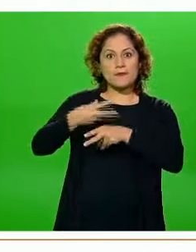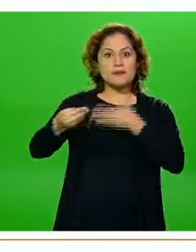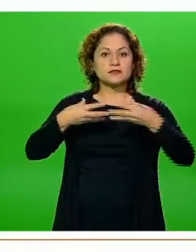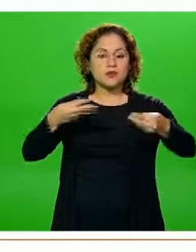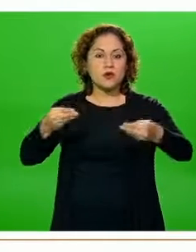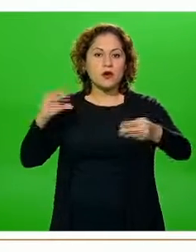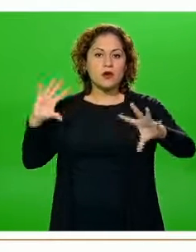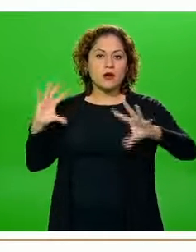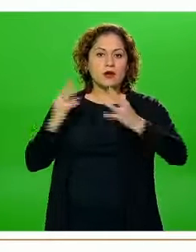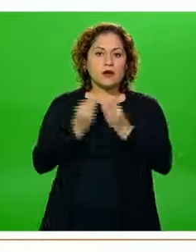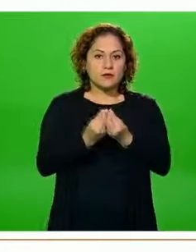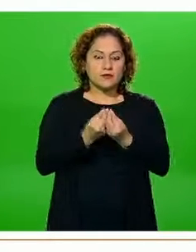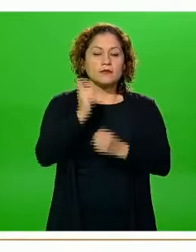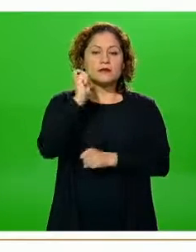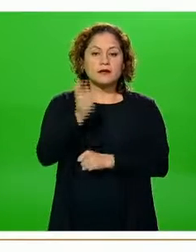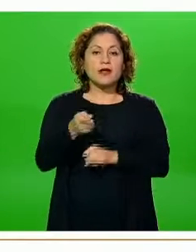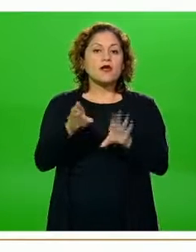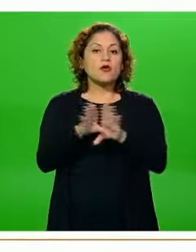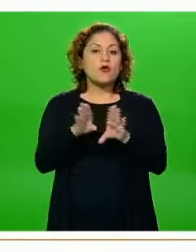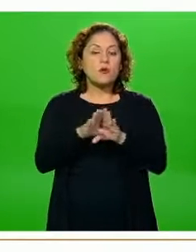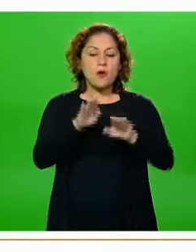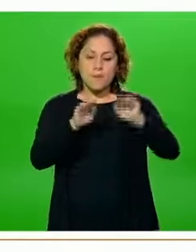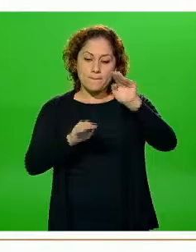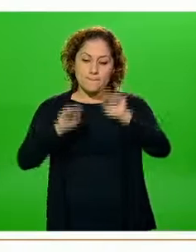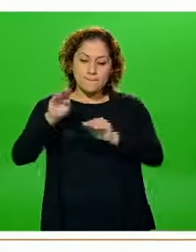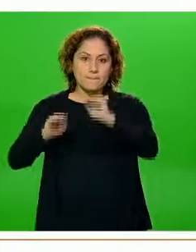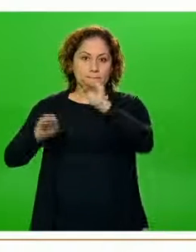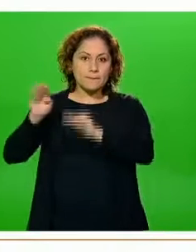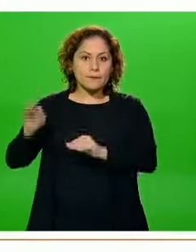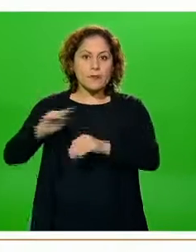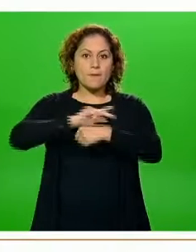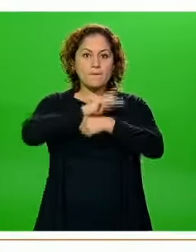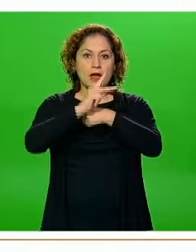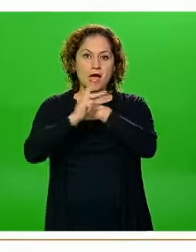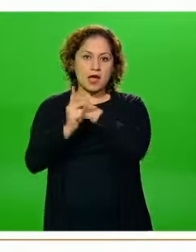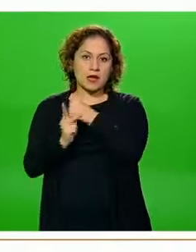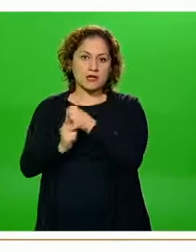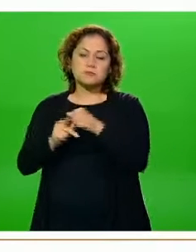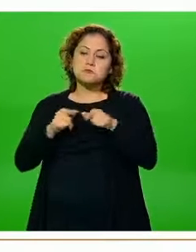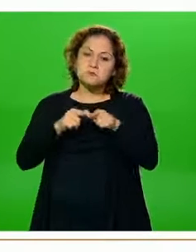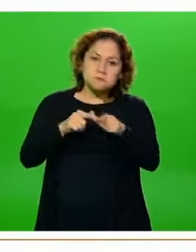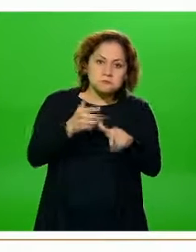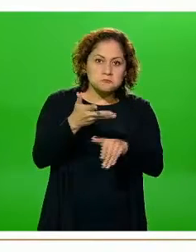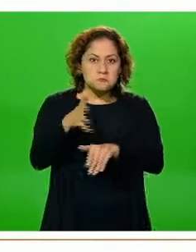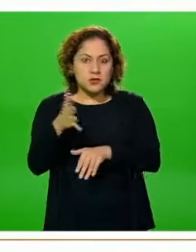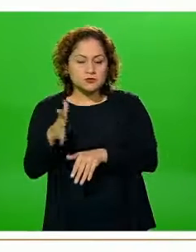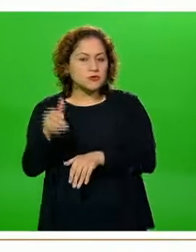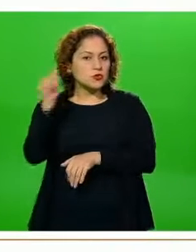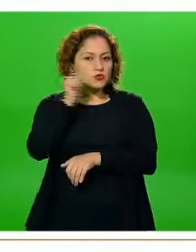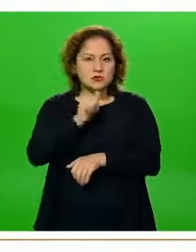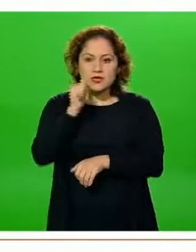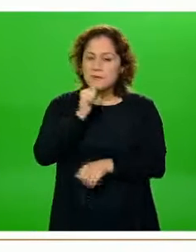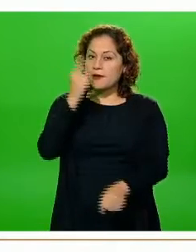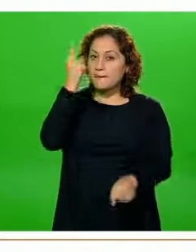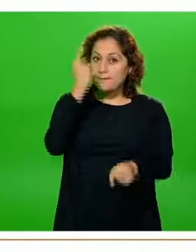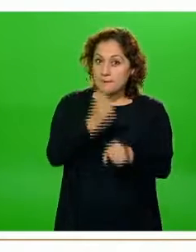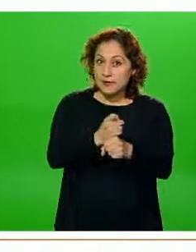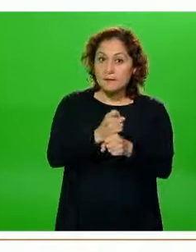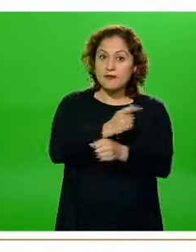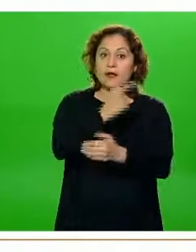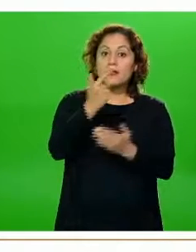el acomodo o la presentación de los países se mantiene, estando en primer lugar América con